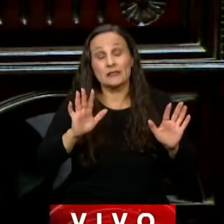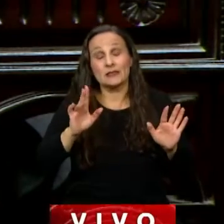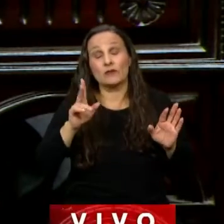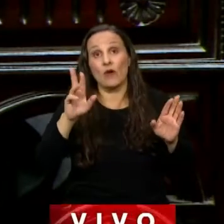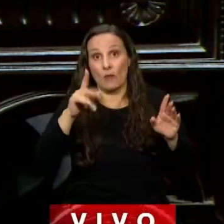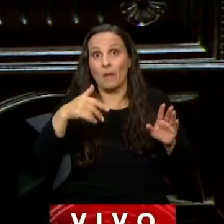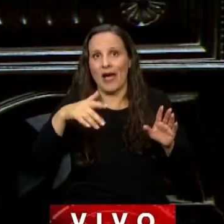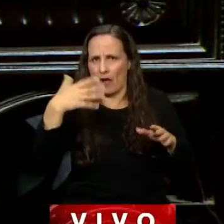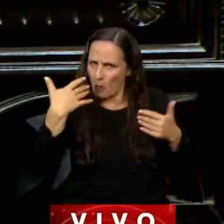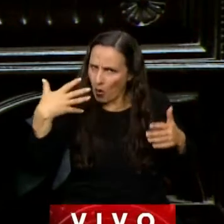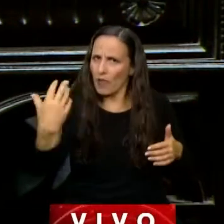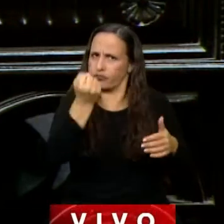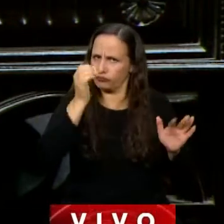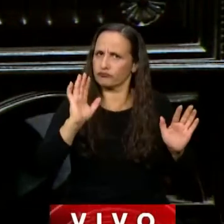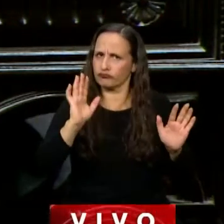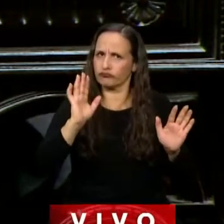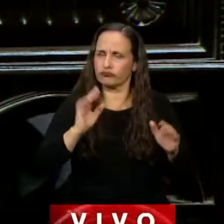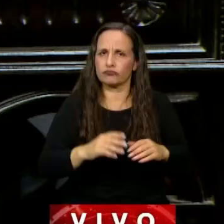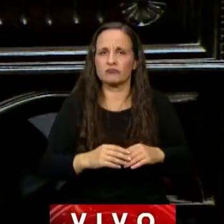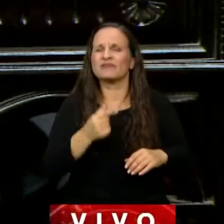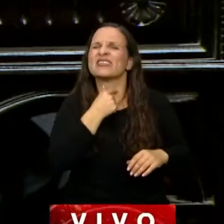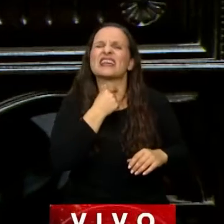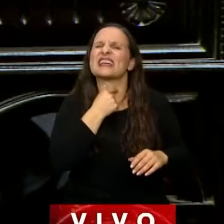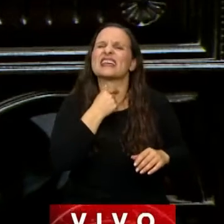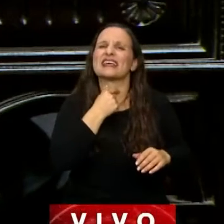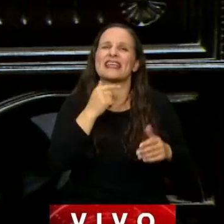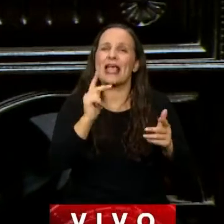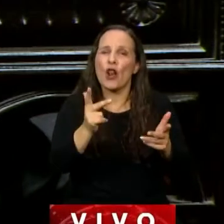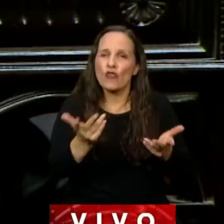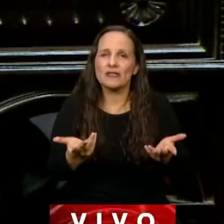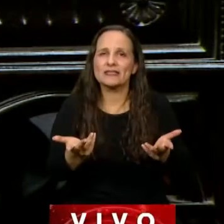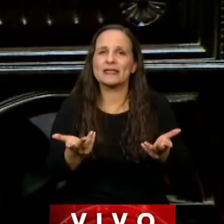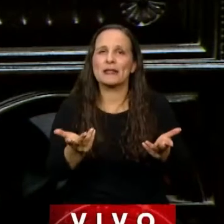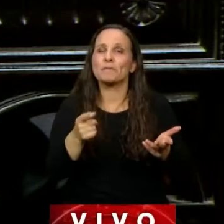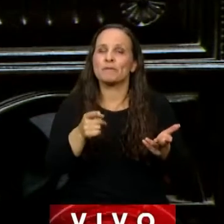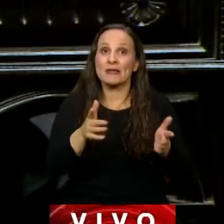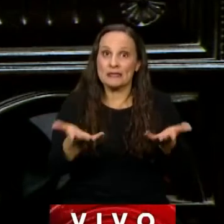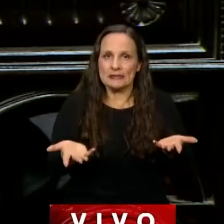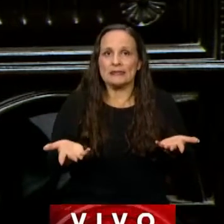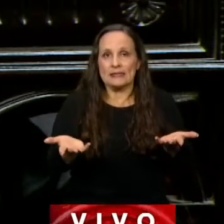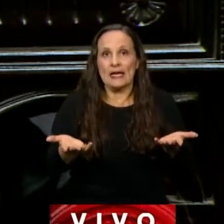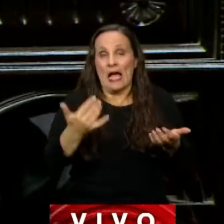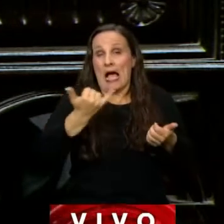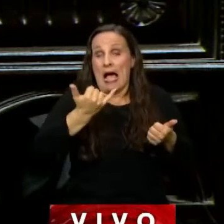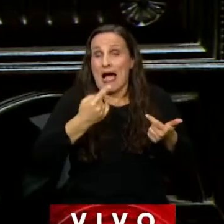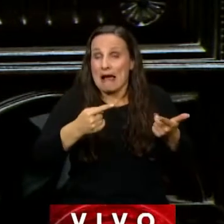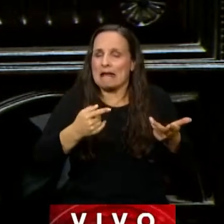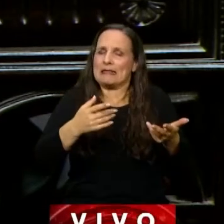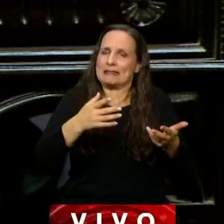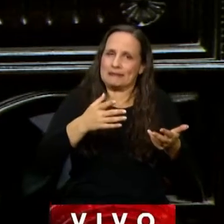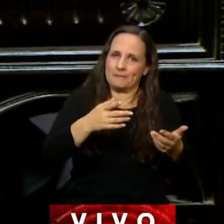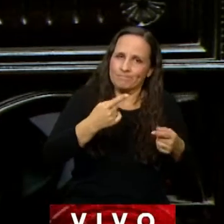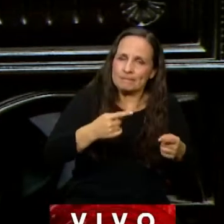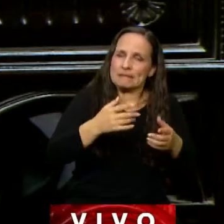creemos alcanzable. Quiero decir que frente a todos los desafíos que